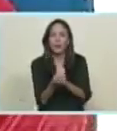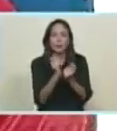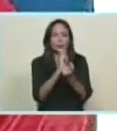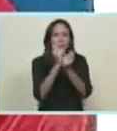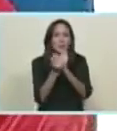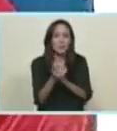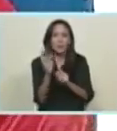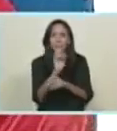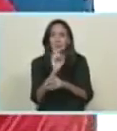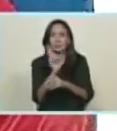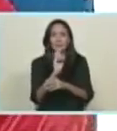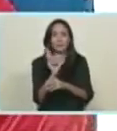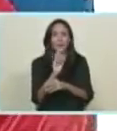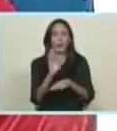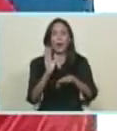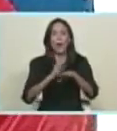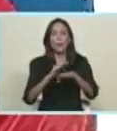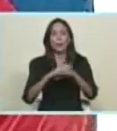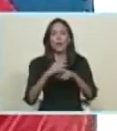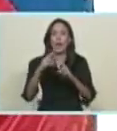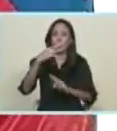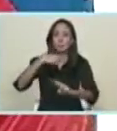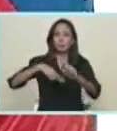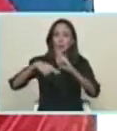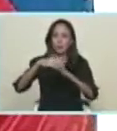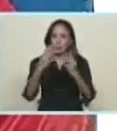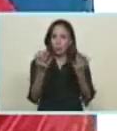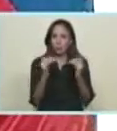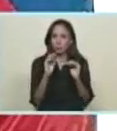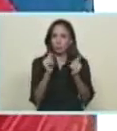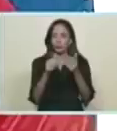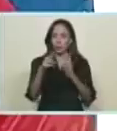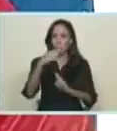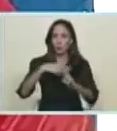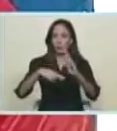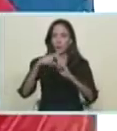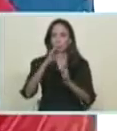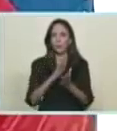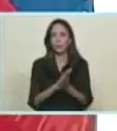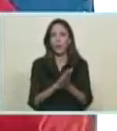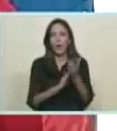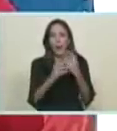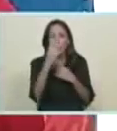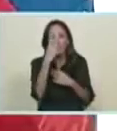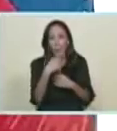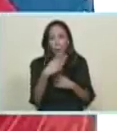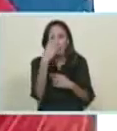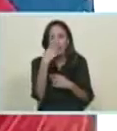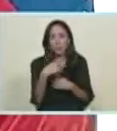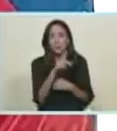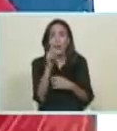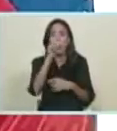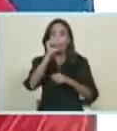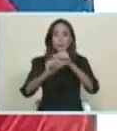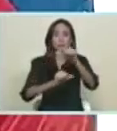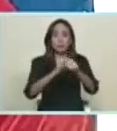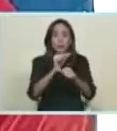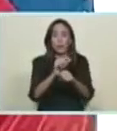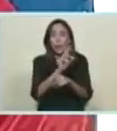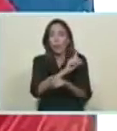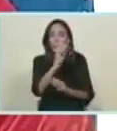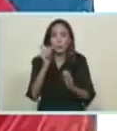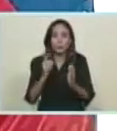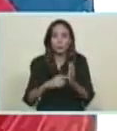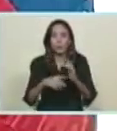porque en ese momento, cuando llegó la revolución, la pobreza acumulada en un siglo, donde Venezuela fue